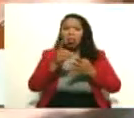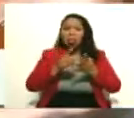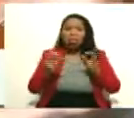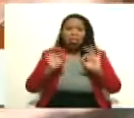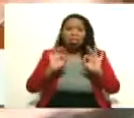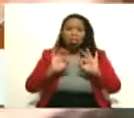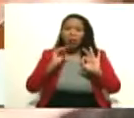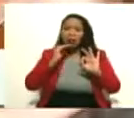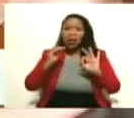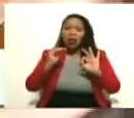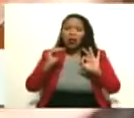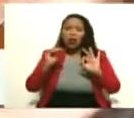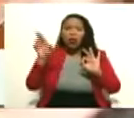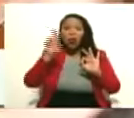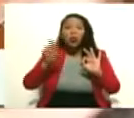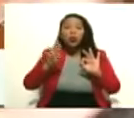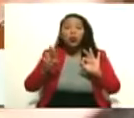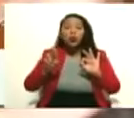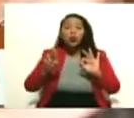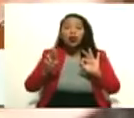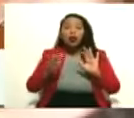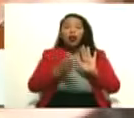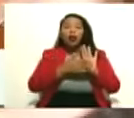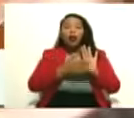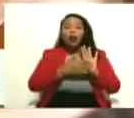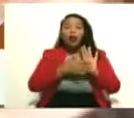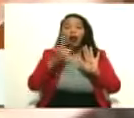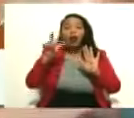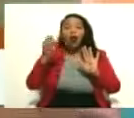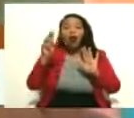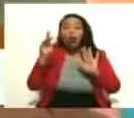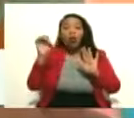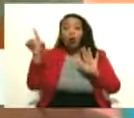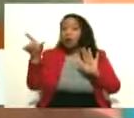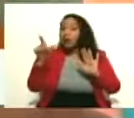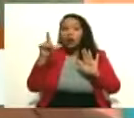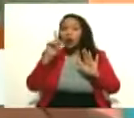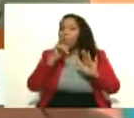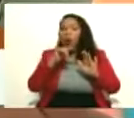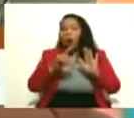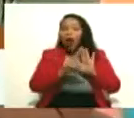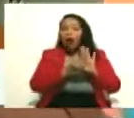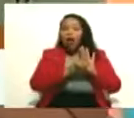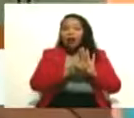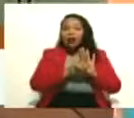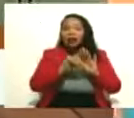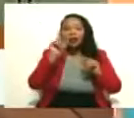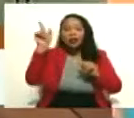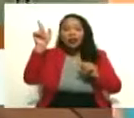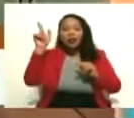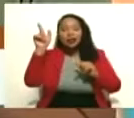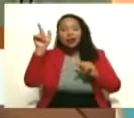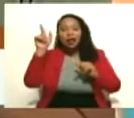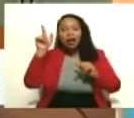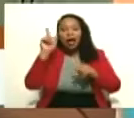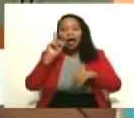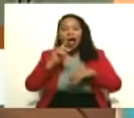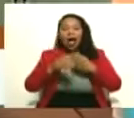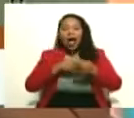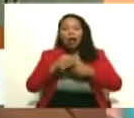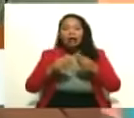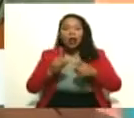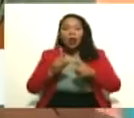nada. Lo único que utiliza es el laudo arbitral, que es ilegal, que es fraudulento, pero que se generó un momento de división y de debilidad del